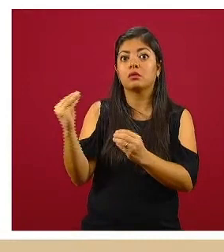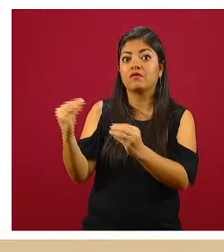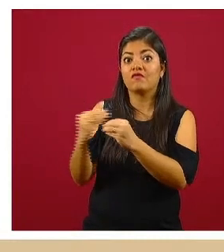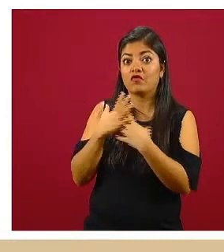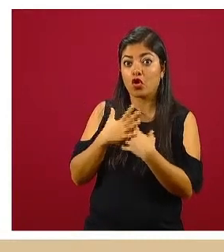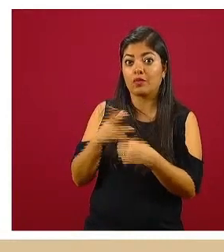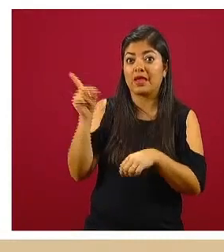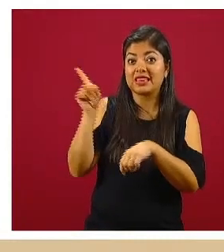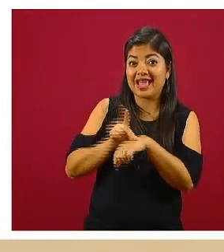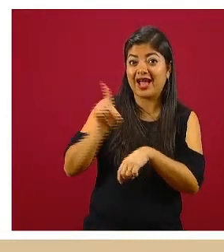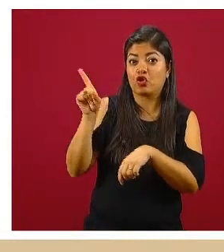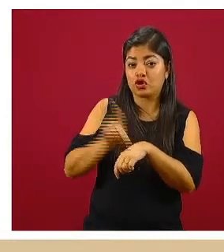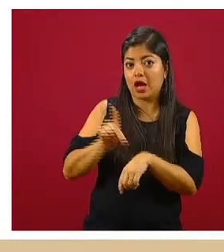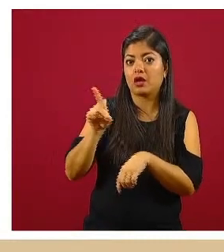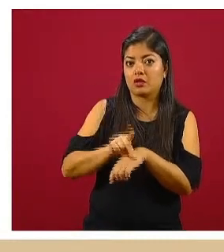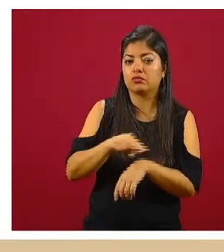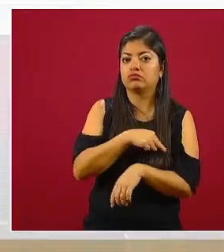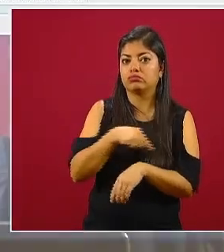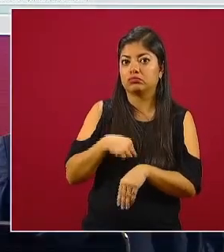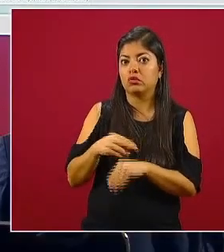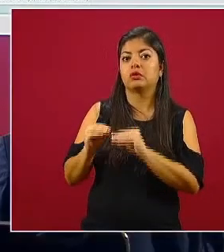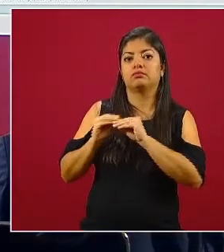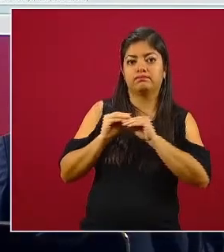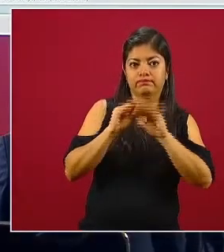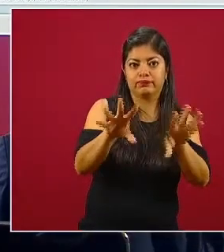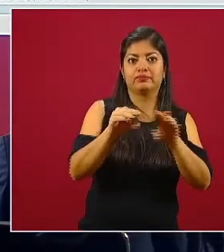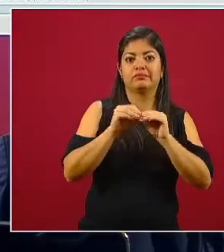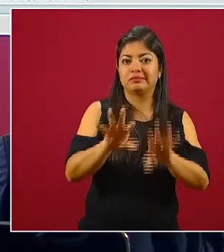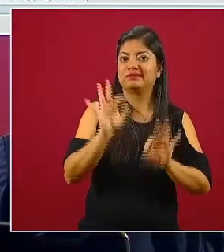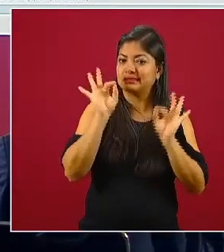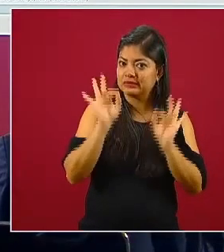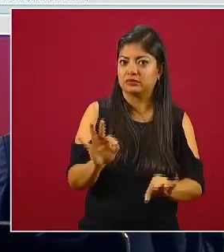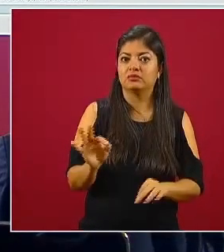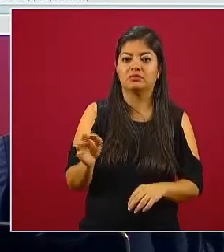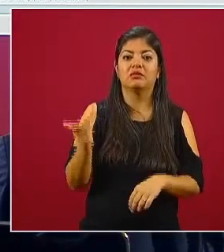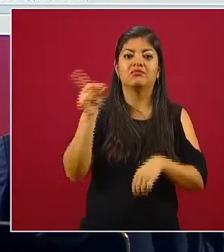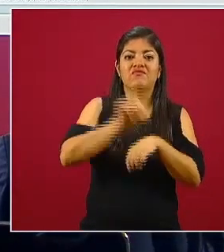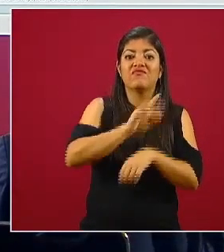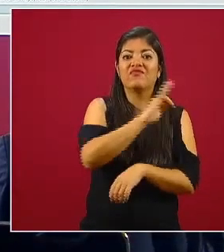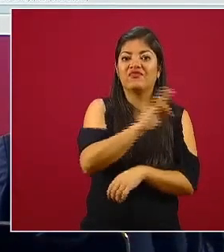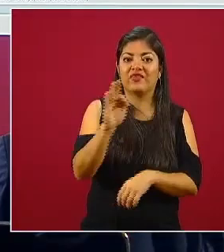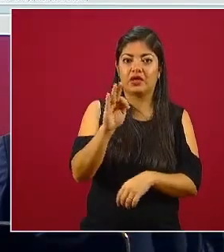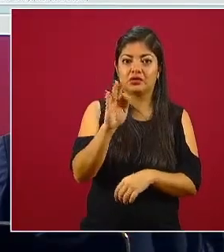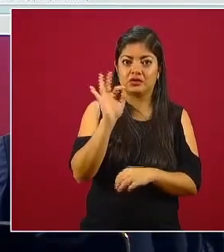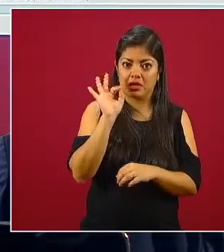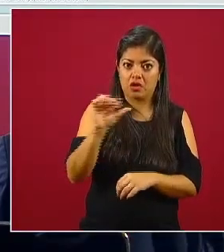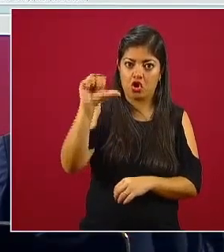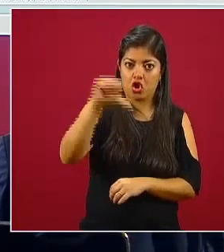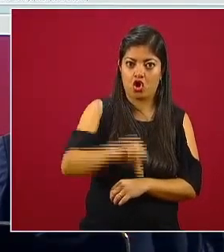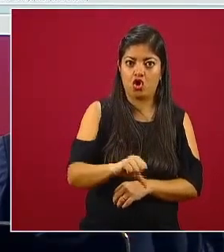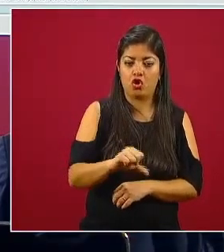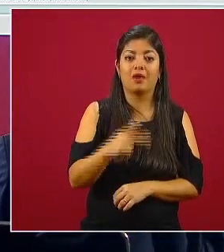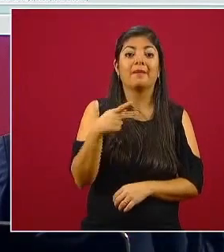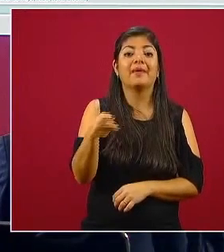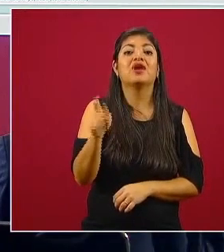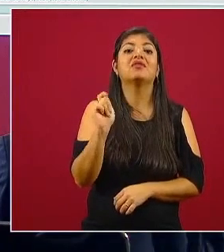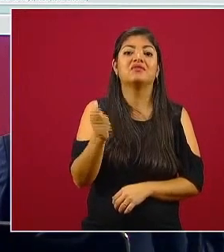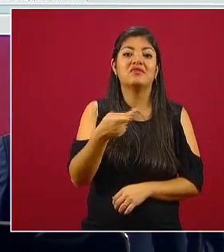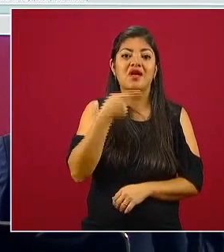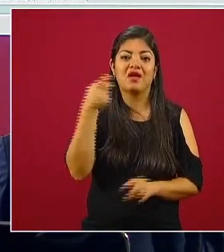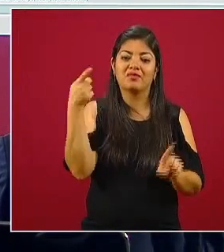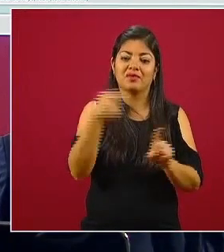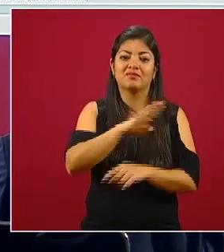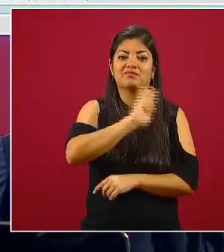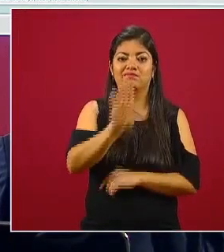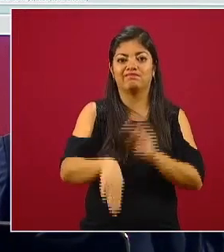informa cada día, y nosotros lo informamos directamente en tiempo real, pero corresponde con lamentables defunciones que ocurren a lo